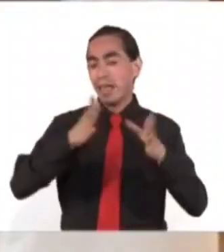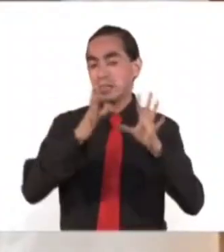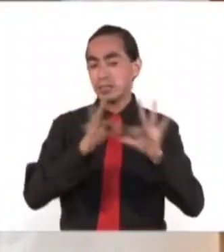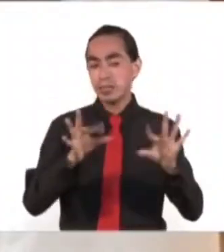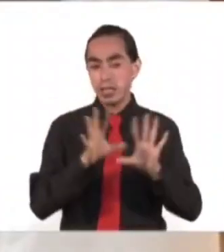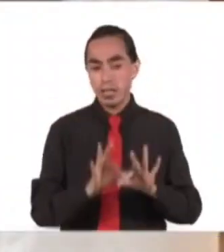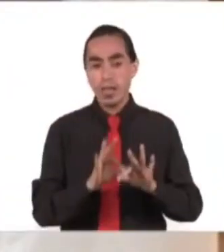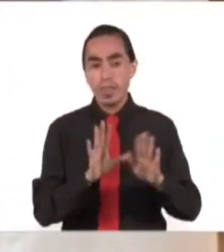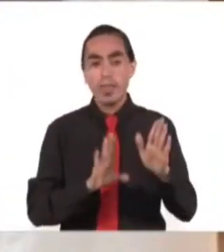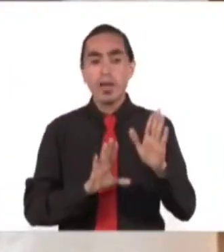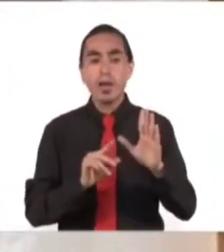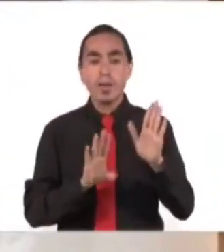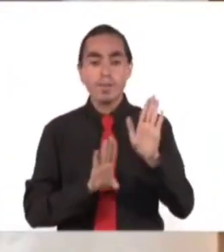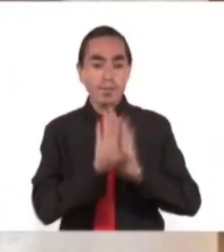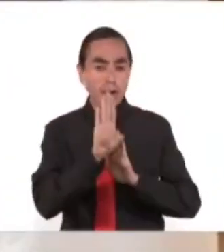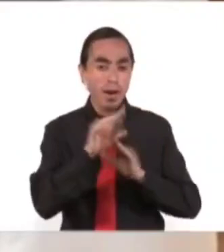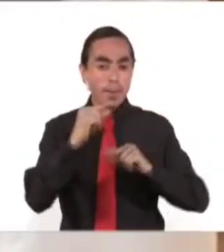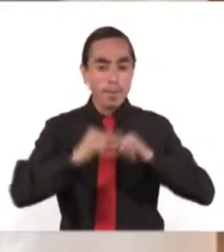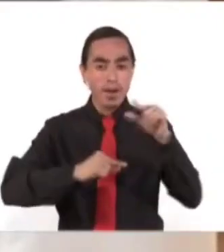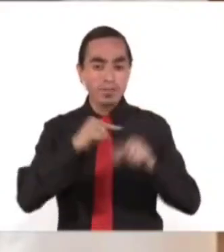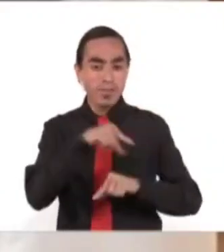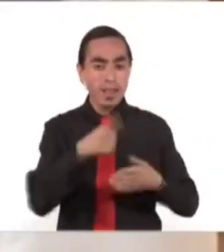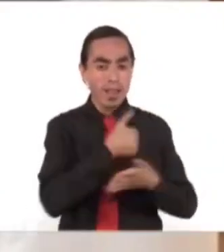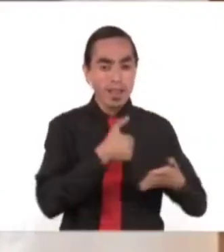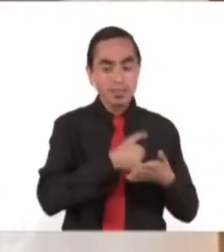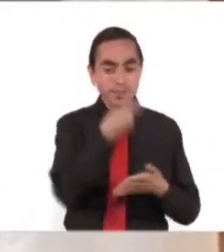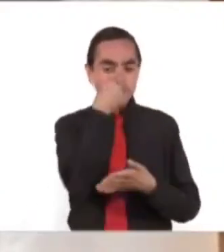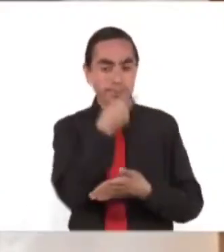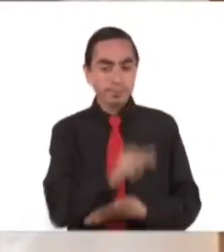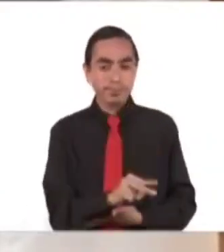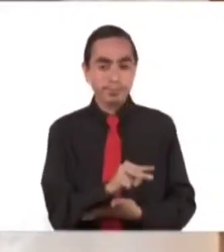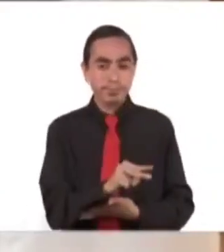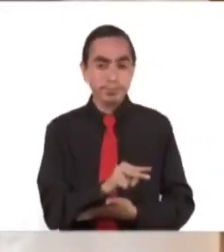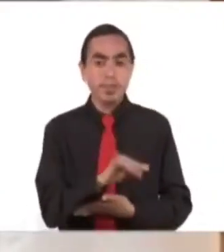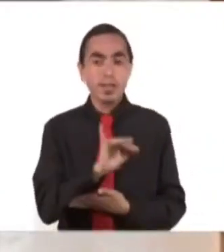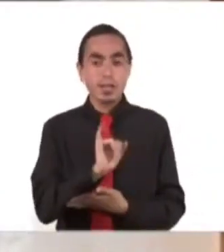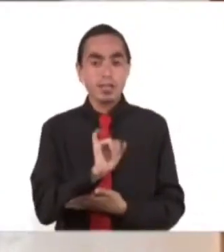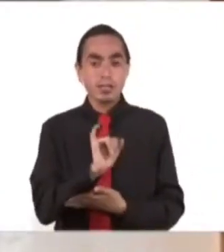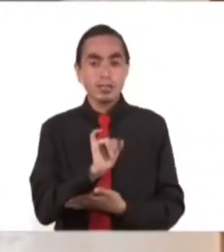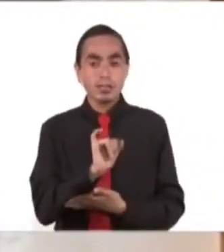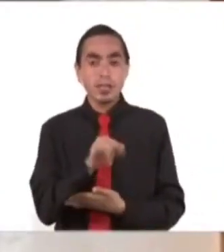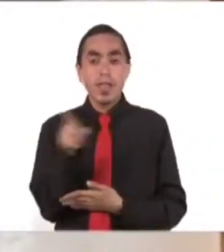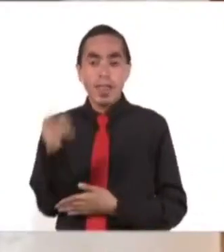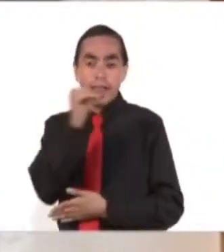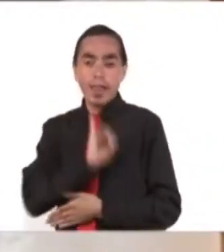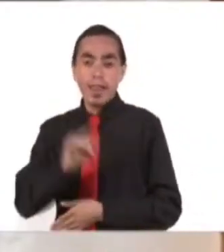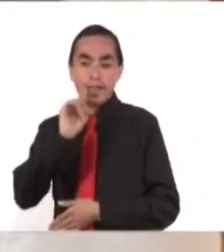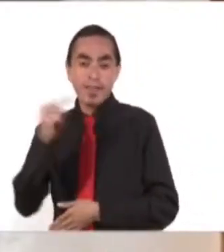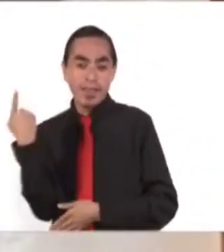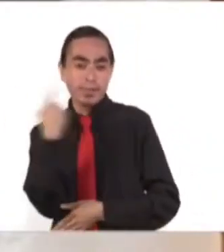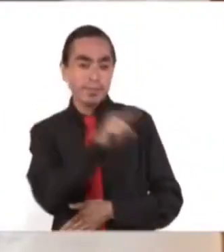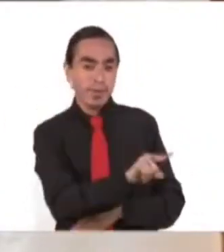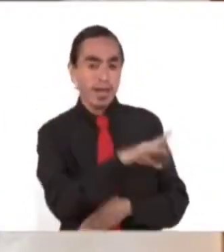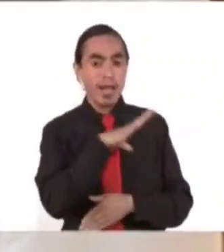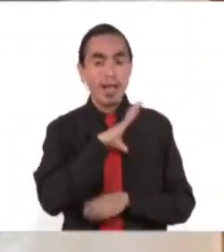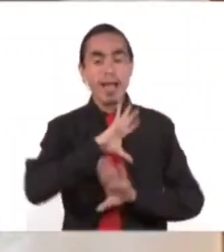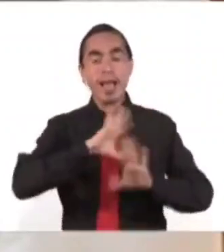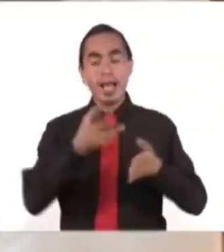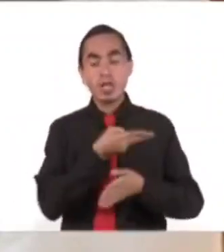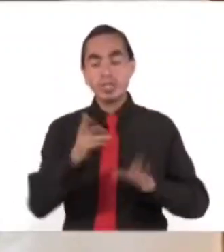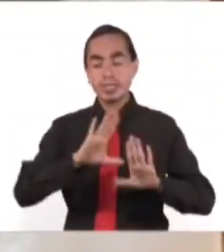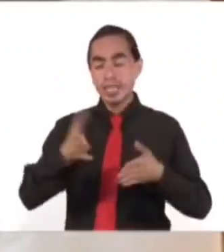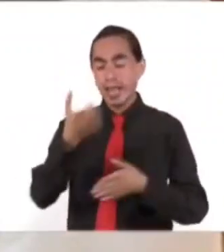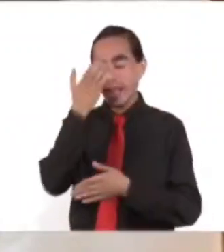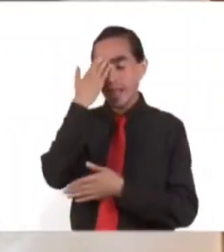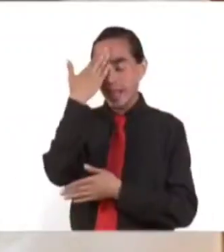los avances que ha habido en la Ciudad de México por la instrucción de la jefa de gobierno que, como ustedes saben,